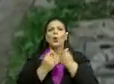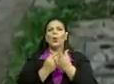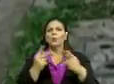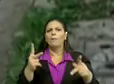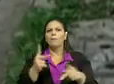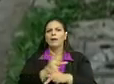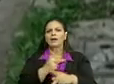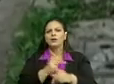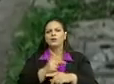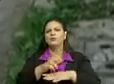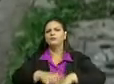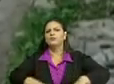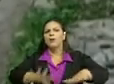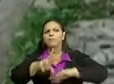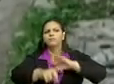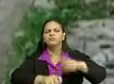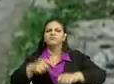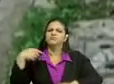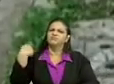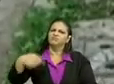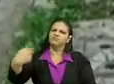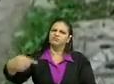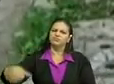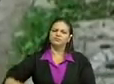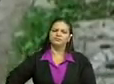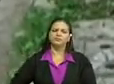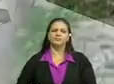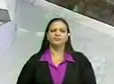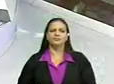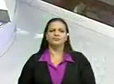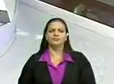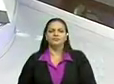sector. Informó Julio César Saona.